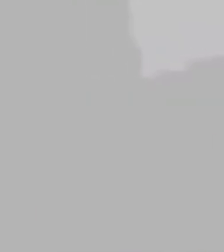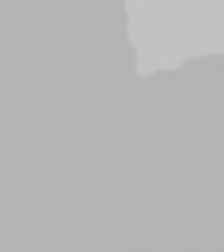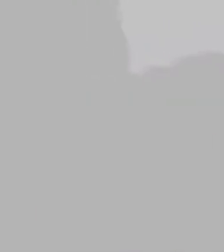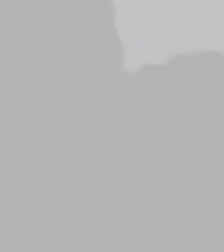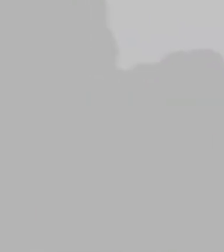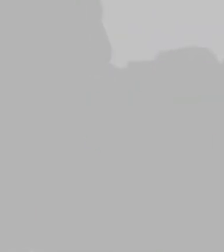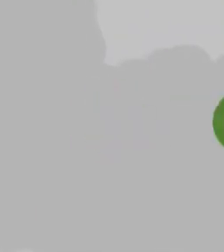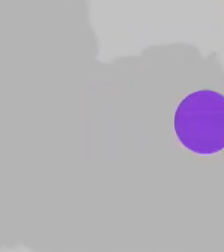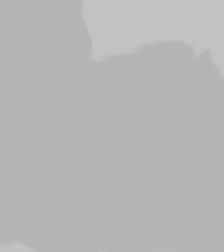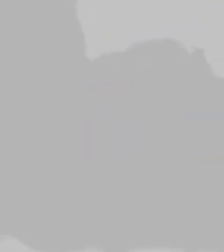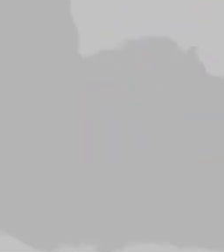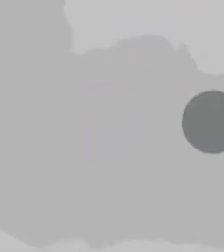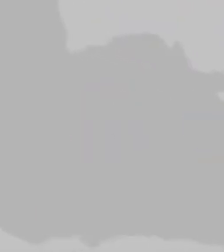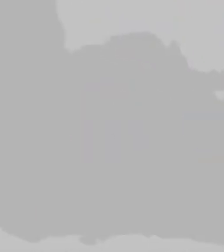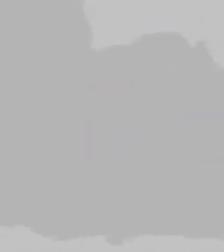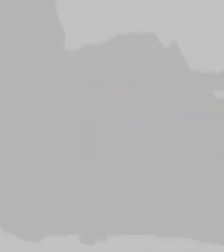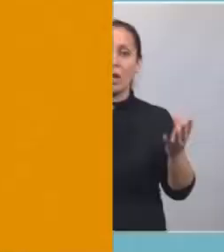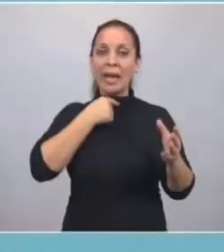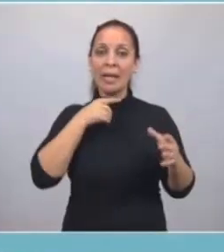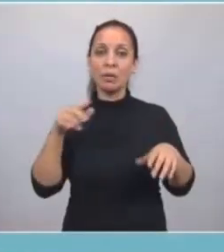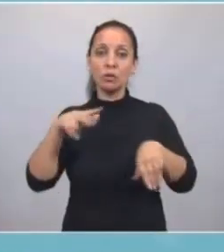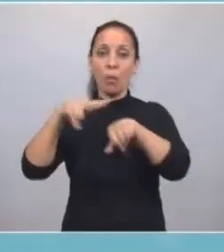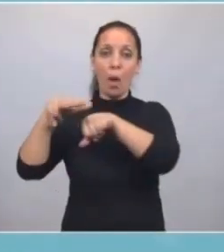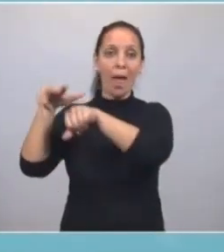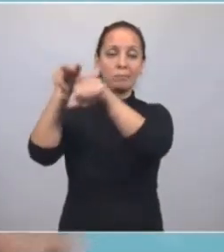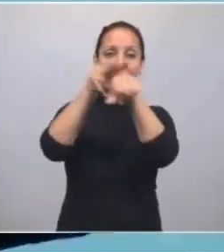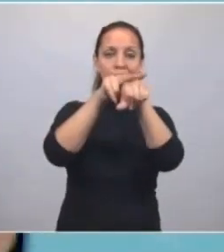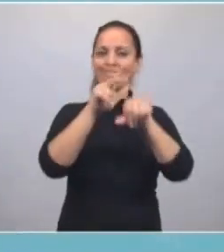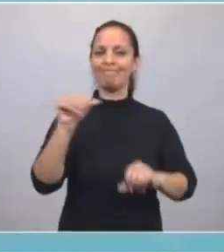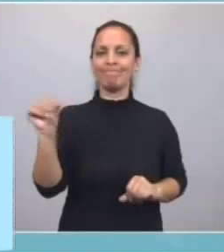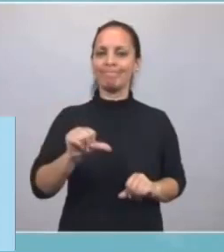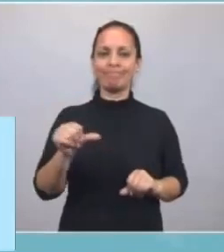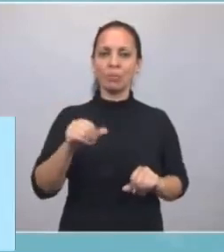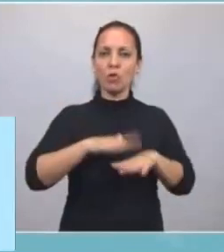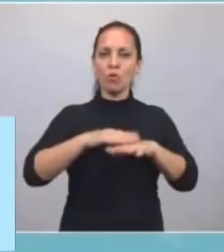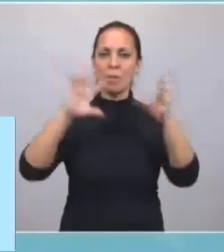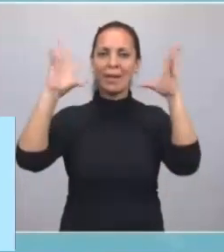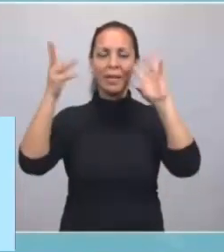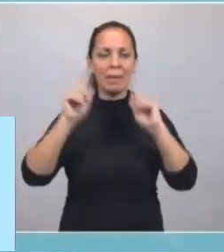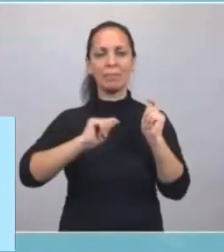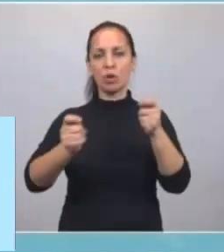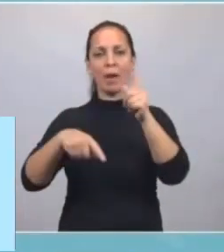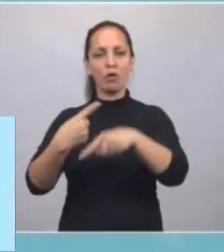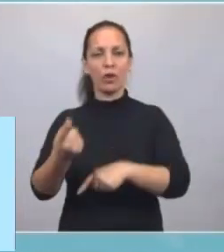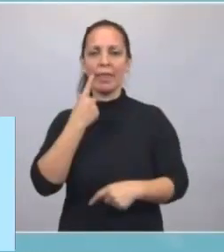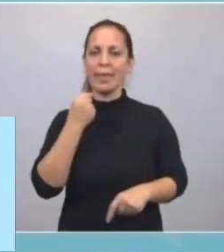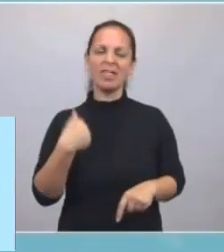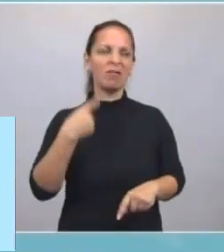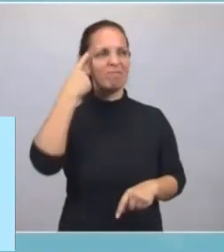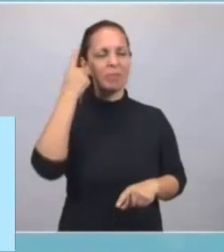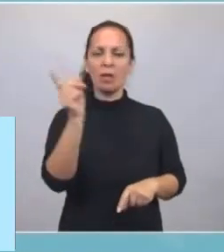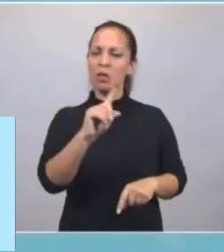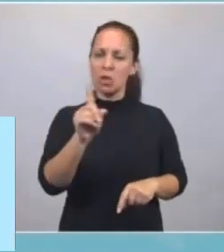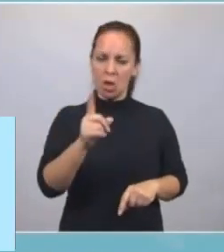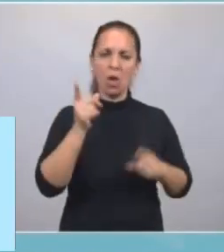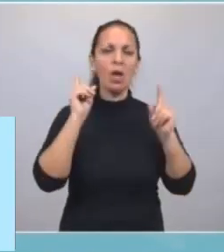Así es desde ramas yo lo escuchamos a ver que pasarlo por otro día y yo dije no los compañeros arroja no